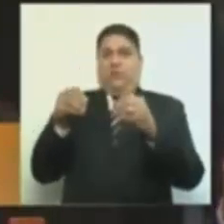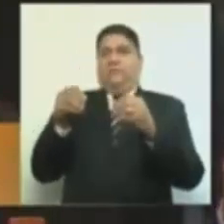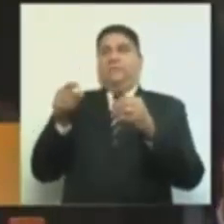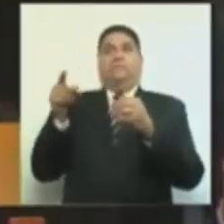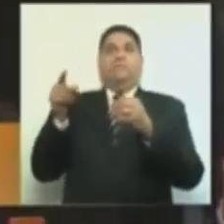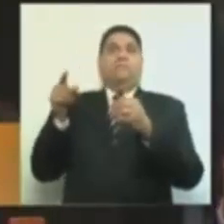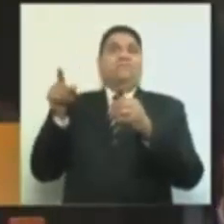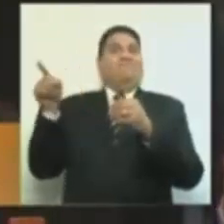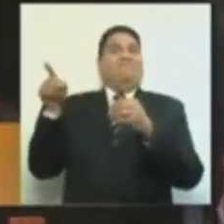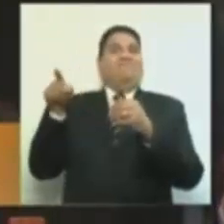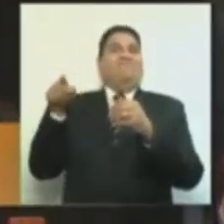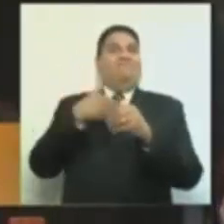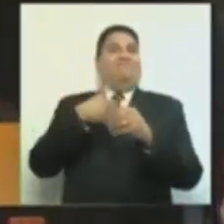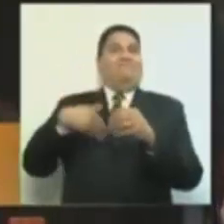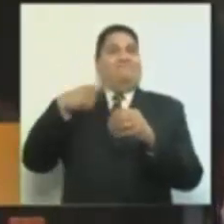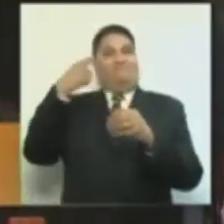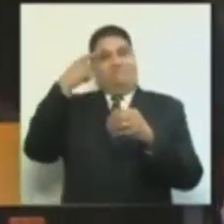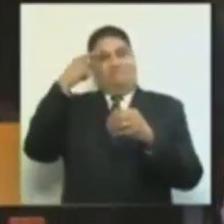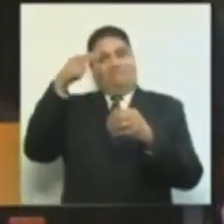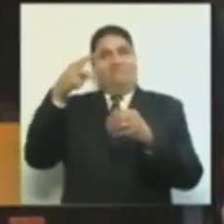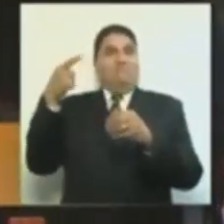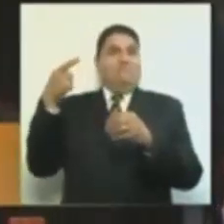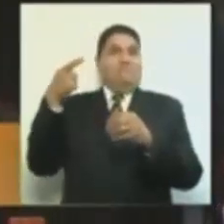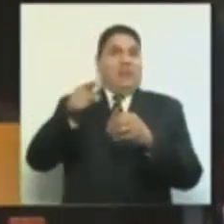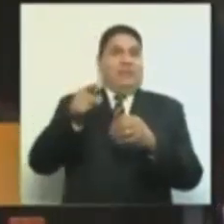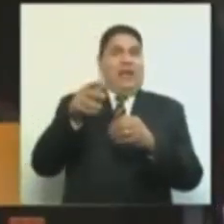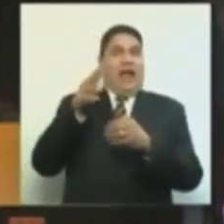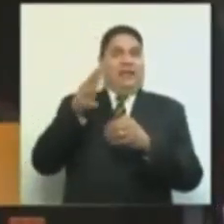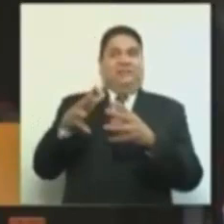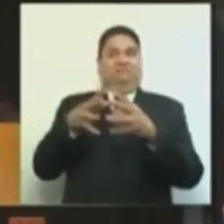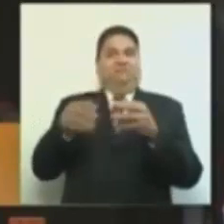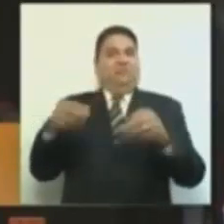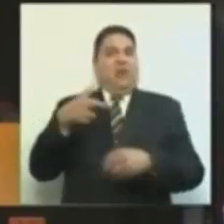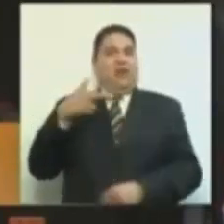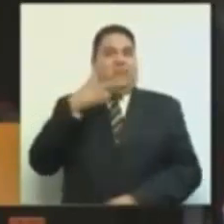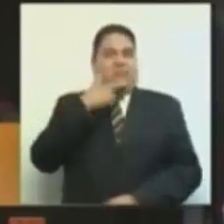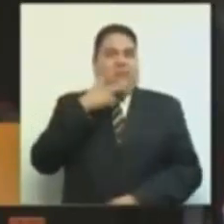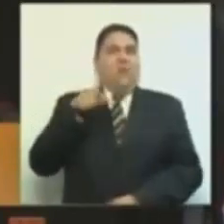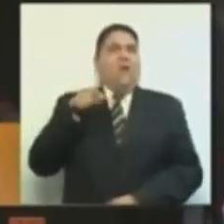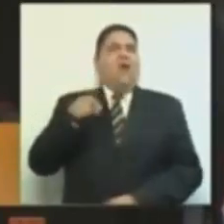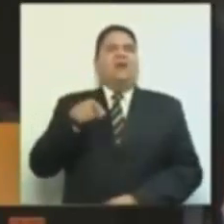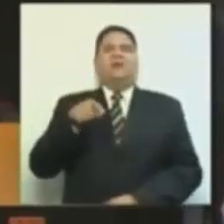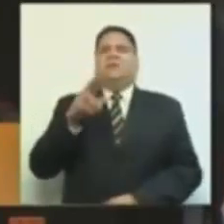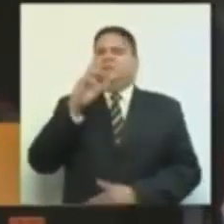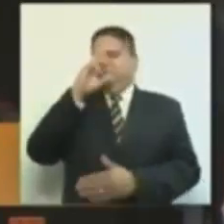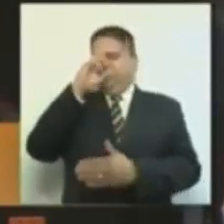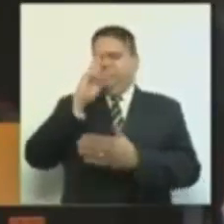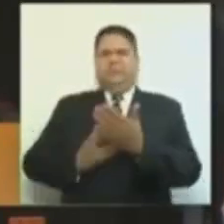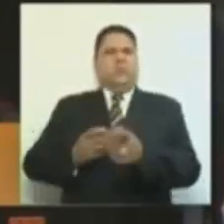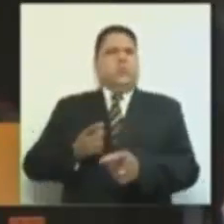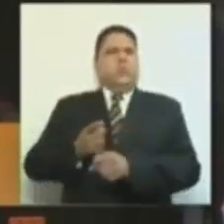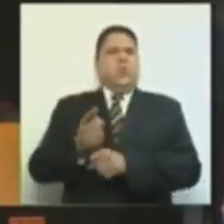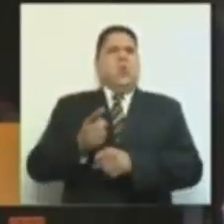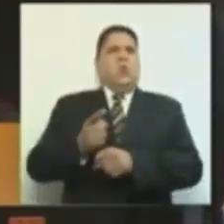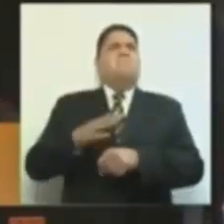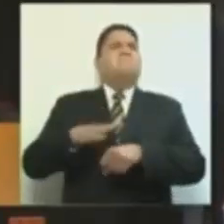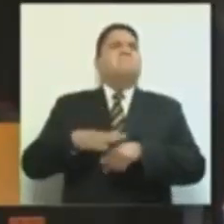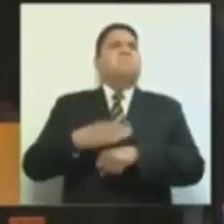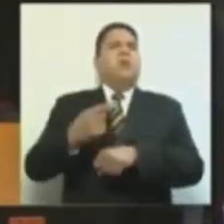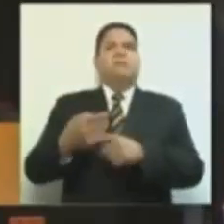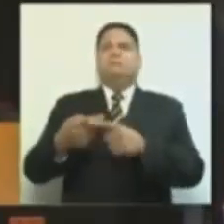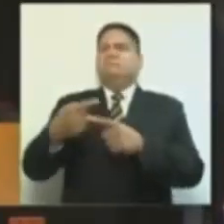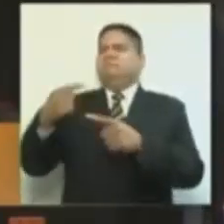Federal, es un agravio a luchas sociales históricas y